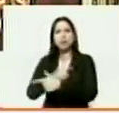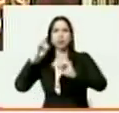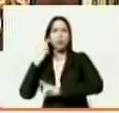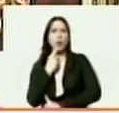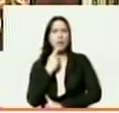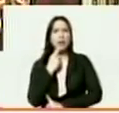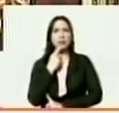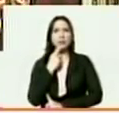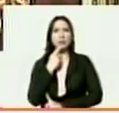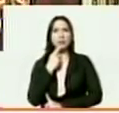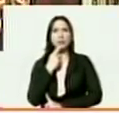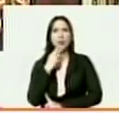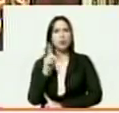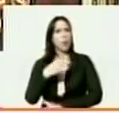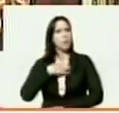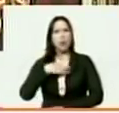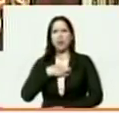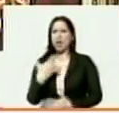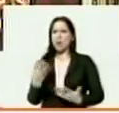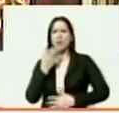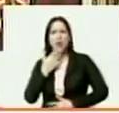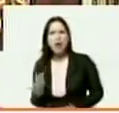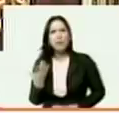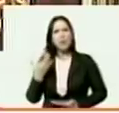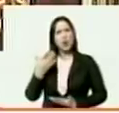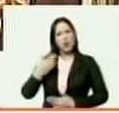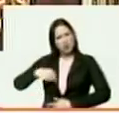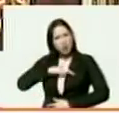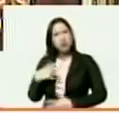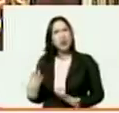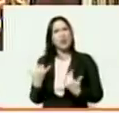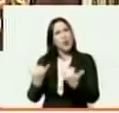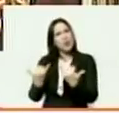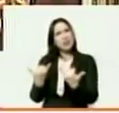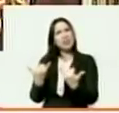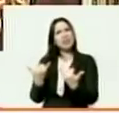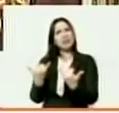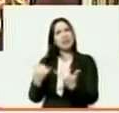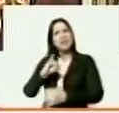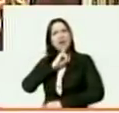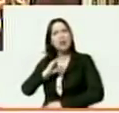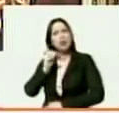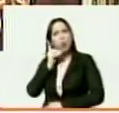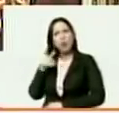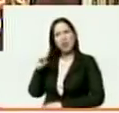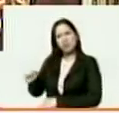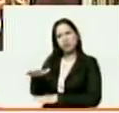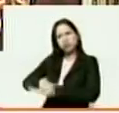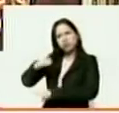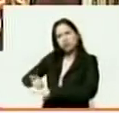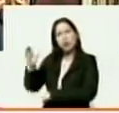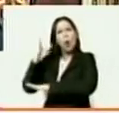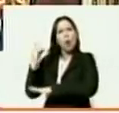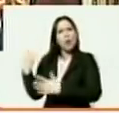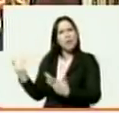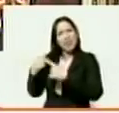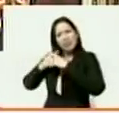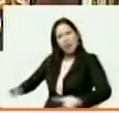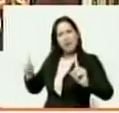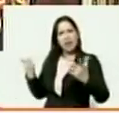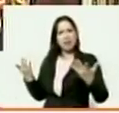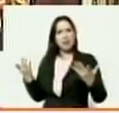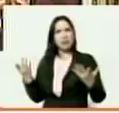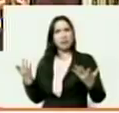Bolívar, no podemos estar en la situación a la que la ha llevado Iván Duque. Diferencias,